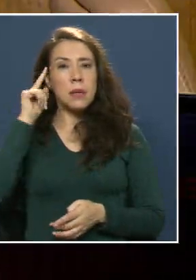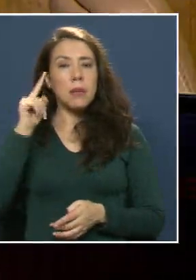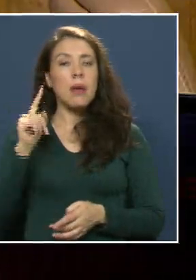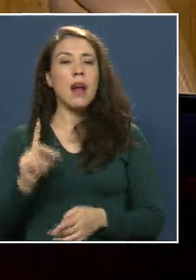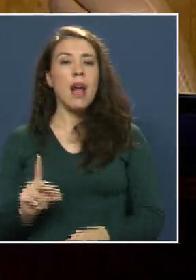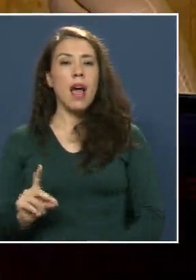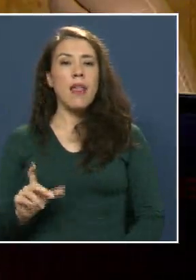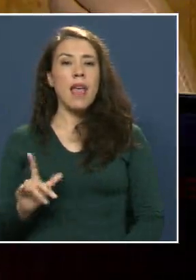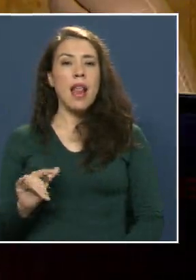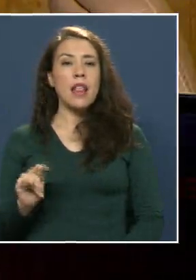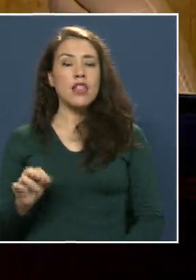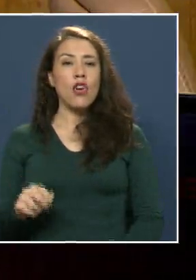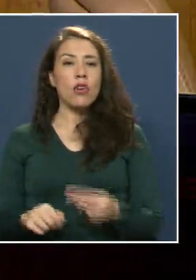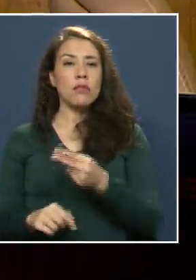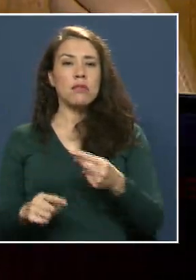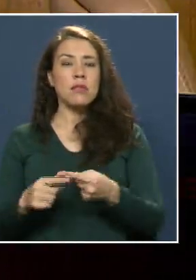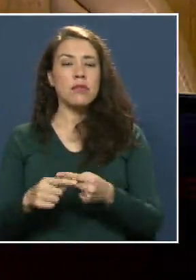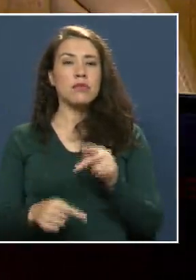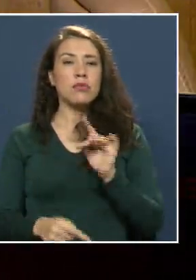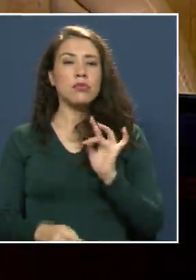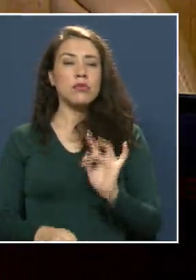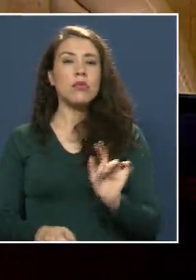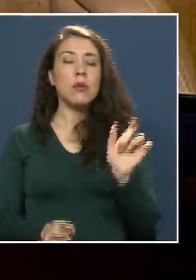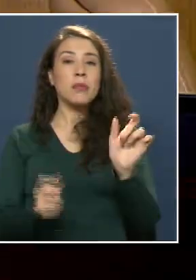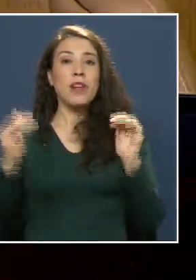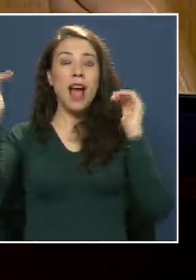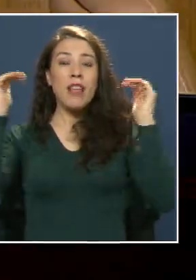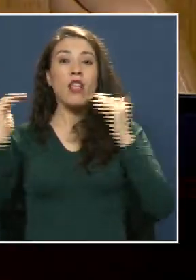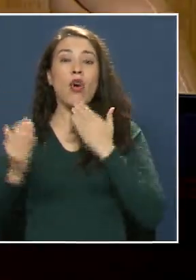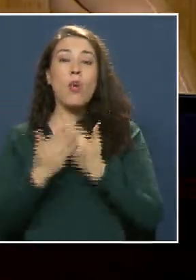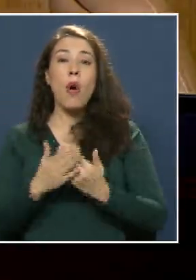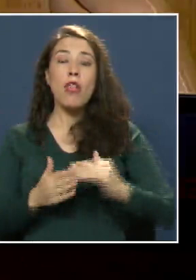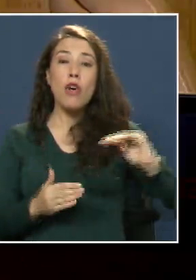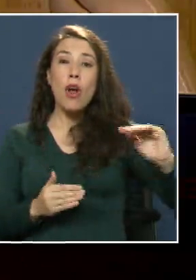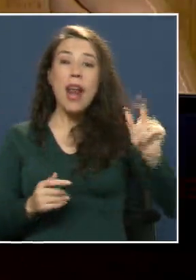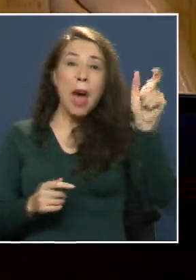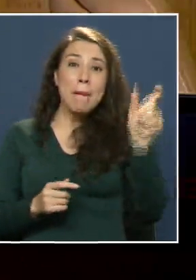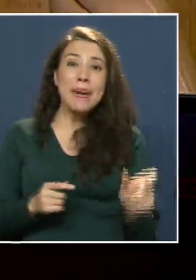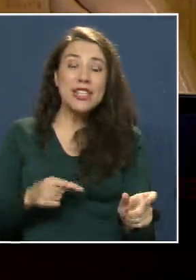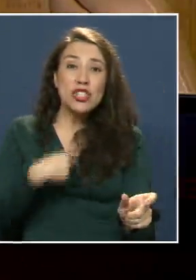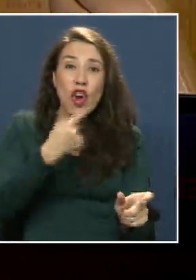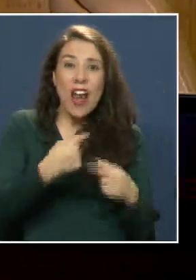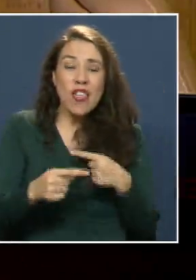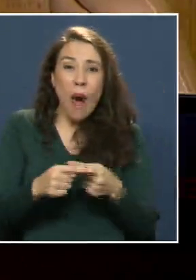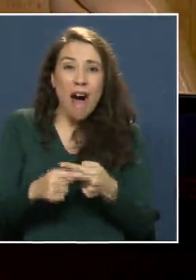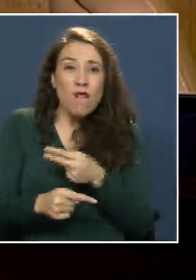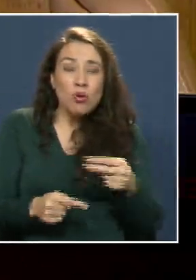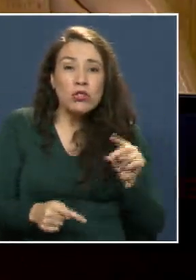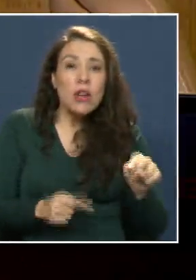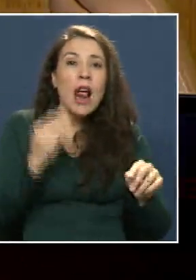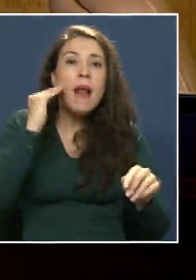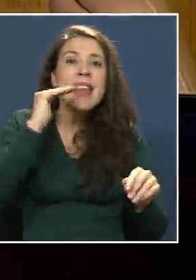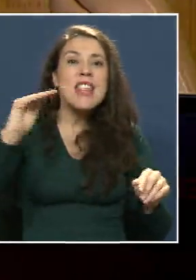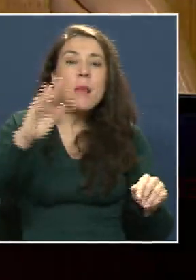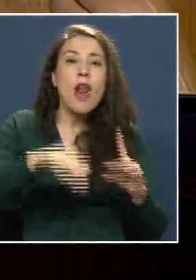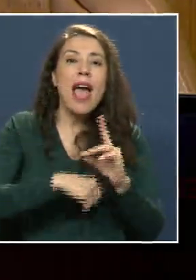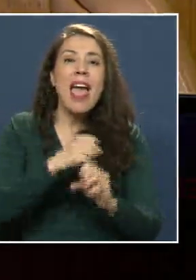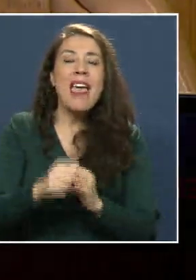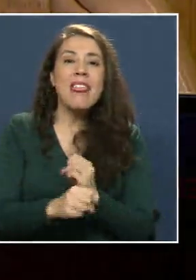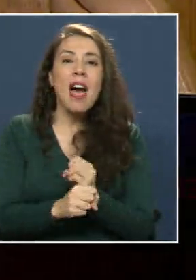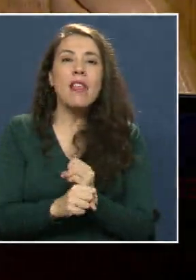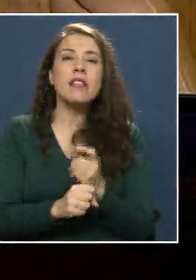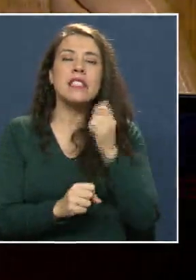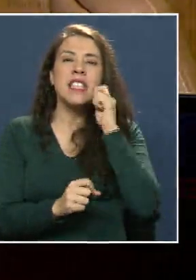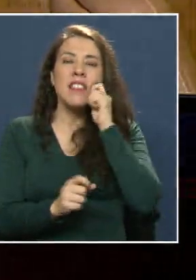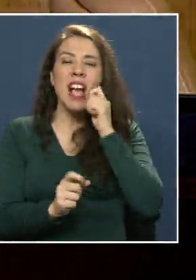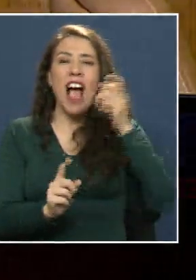delitos sexuales cometidos por adultos cuando la víctima es menor de edad. Estamos hablando de la